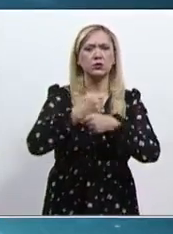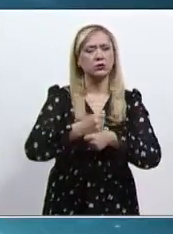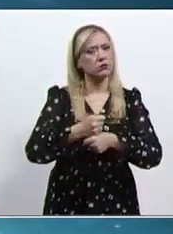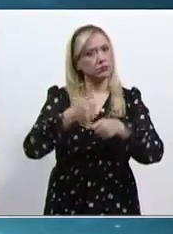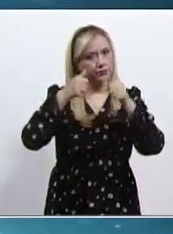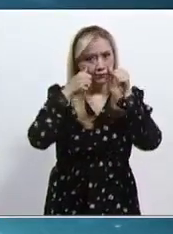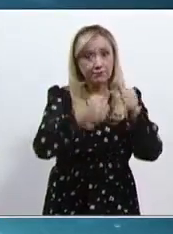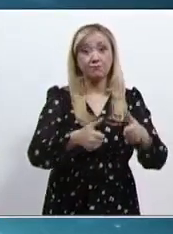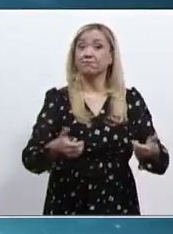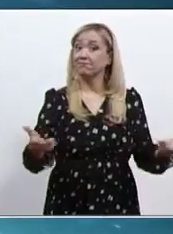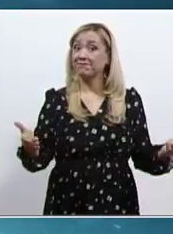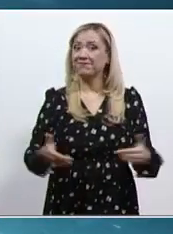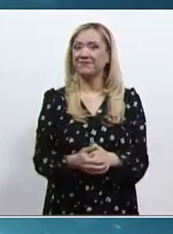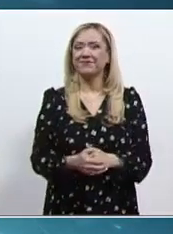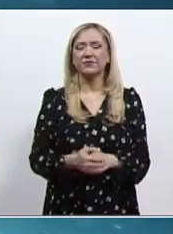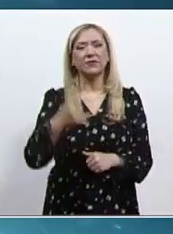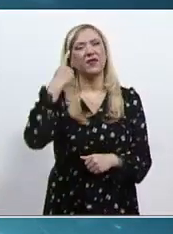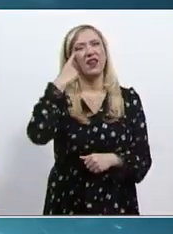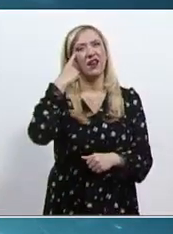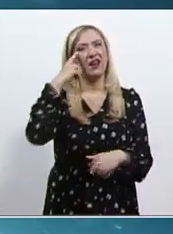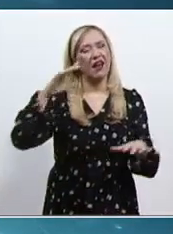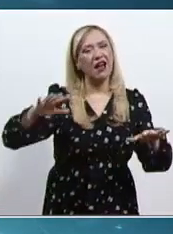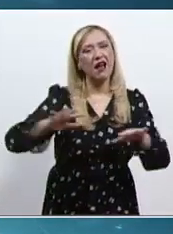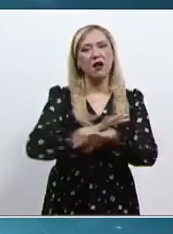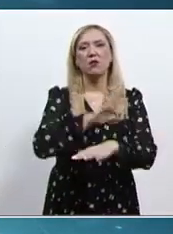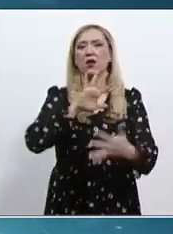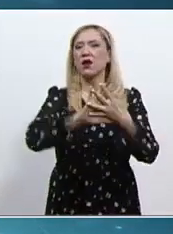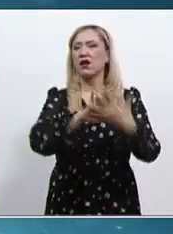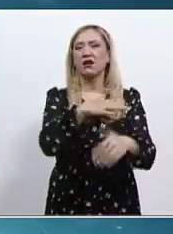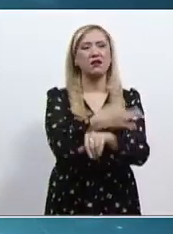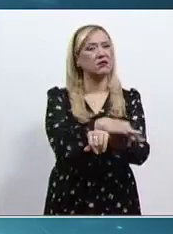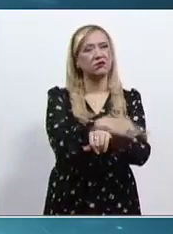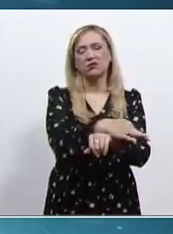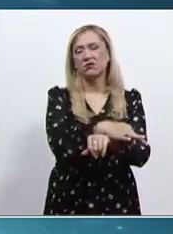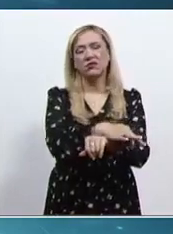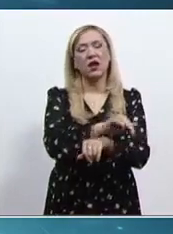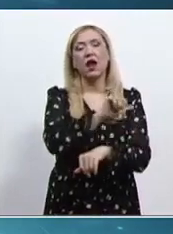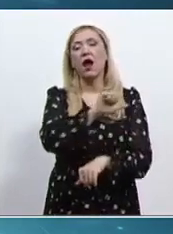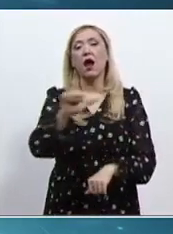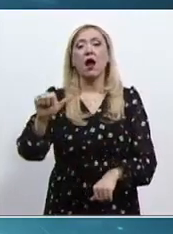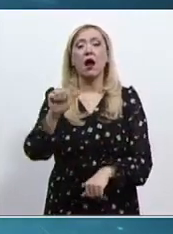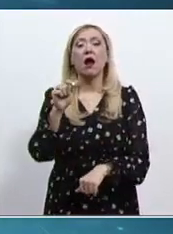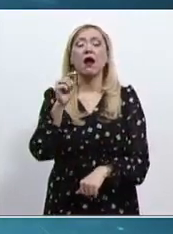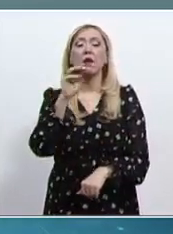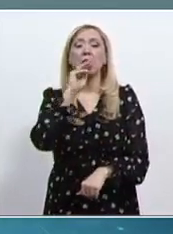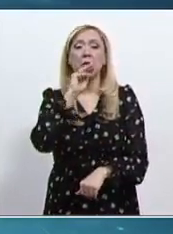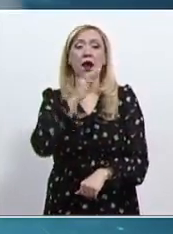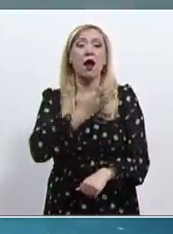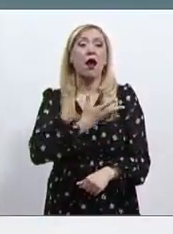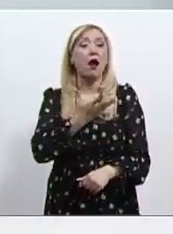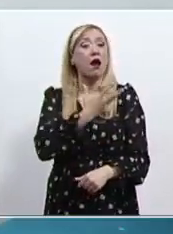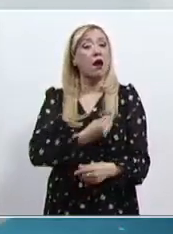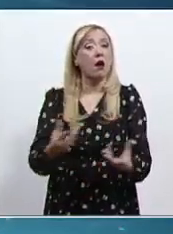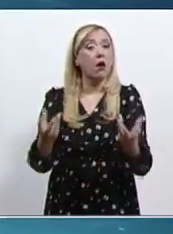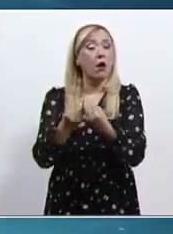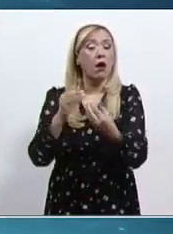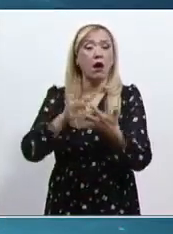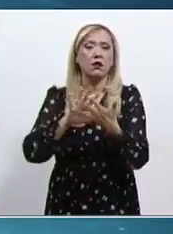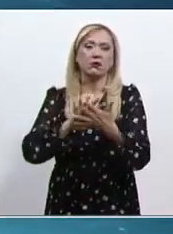Proponen cambiar la medida cautelar de prisión preventiva a madres que viven con sus hijos en penales